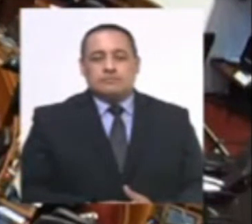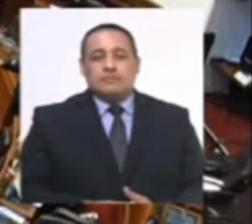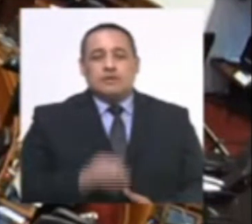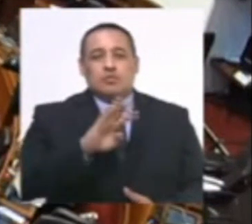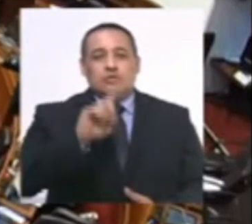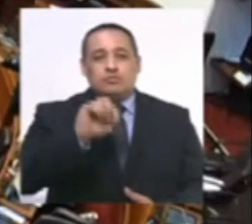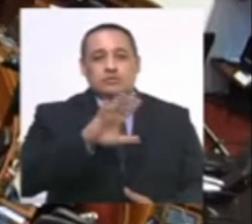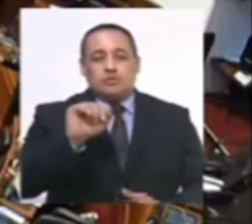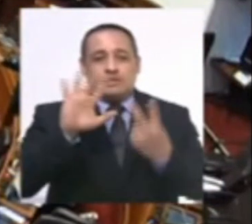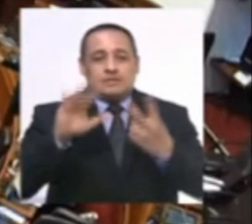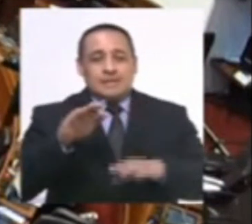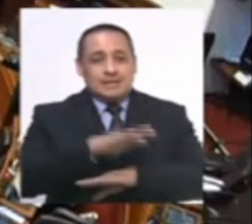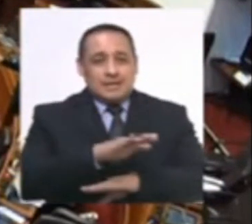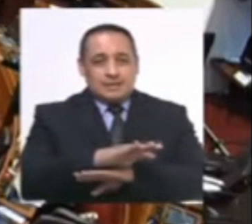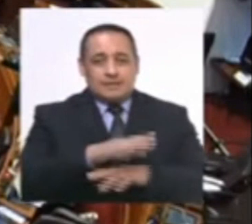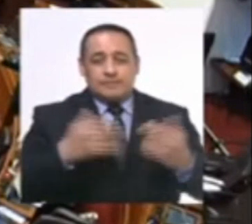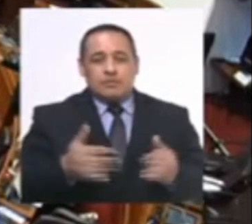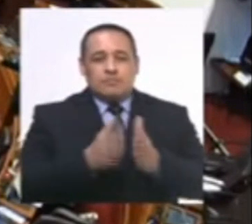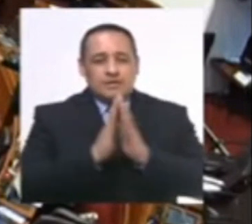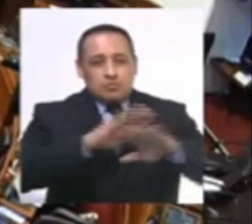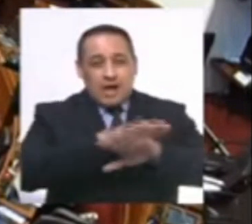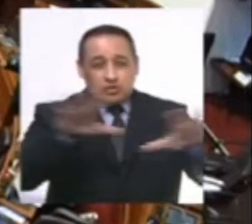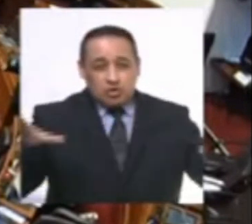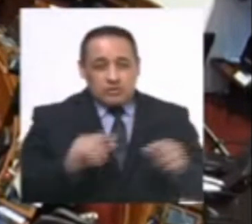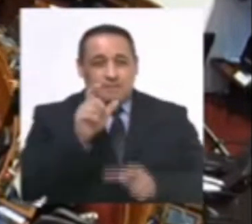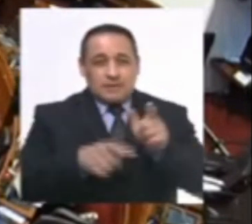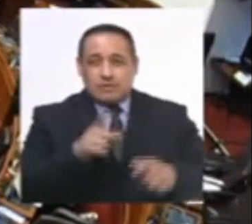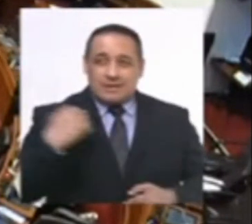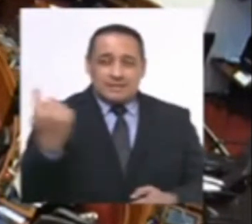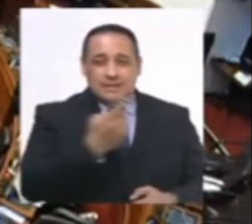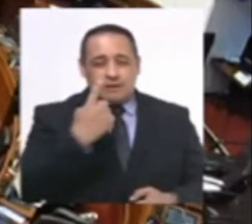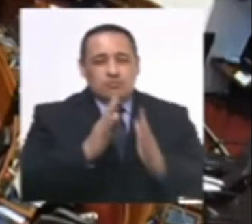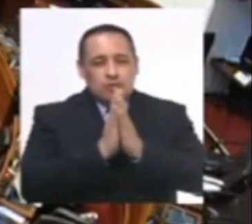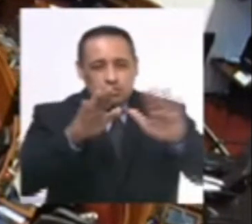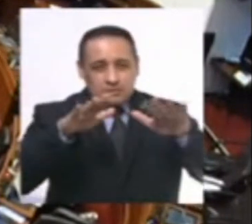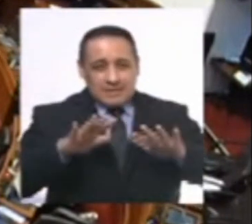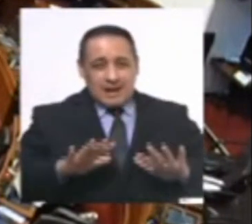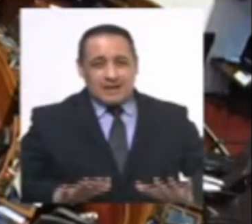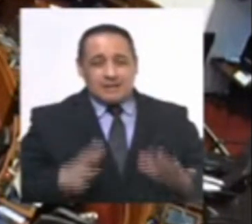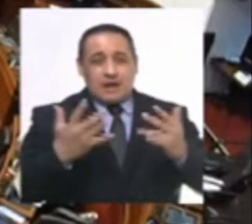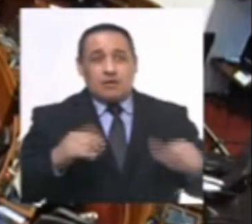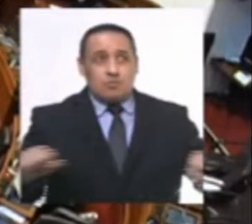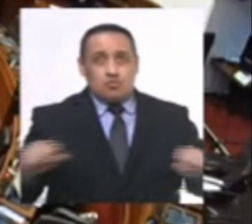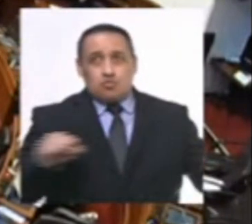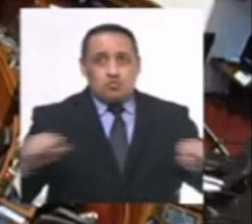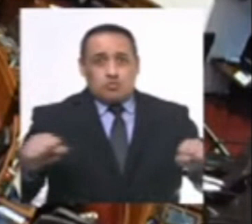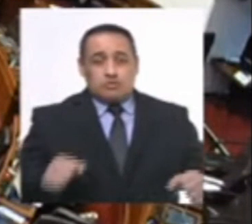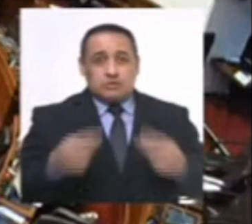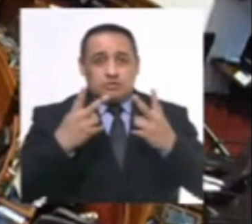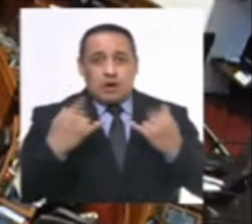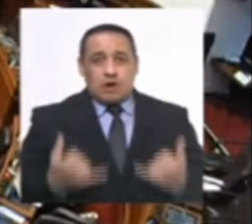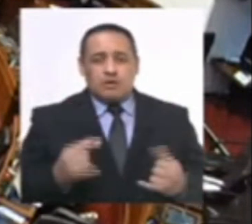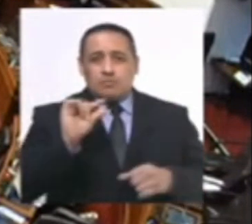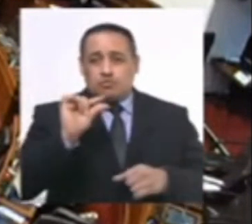Cuatro con 57 de la tarde, pedimos tranquilidad a nuestros televidentes. Un fuerte sismo se ha registrado